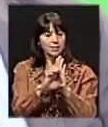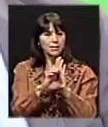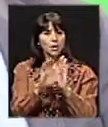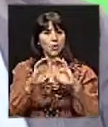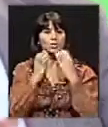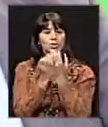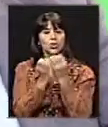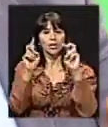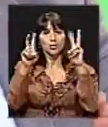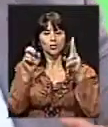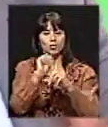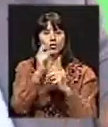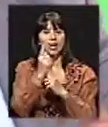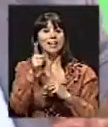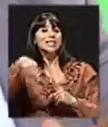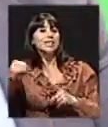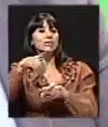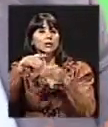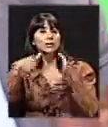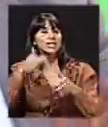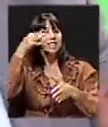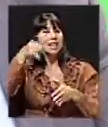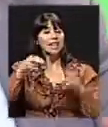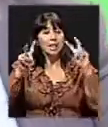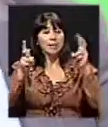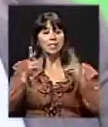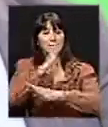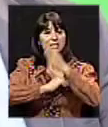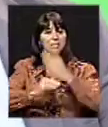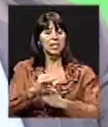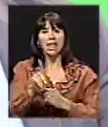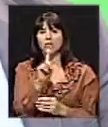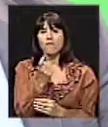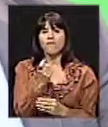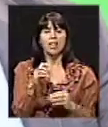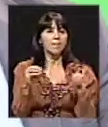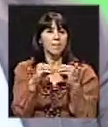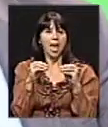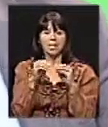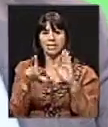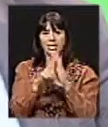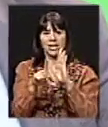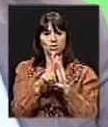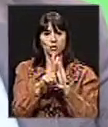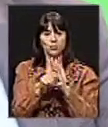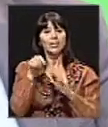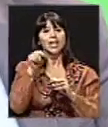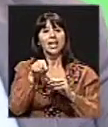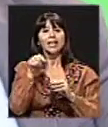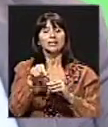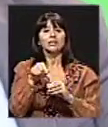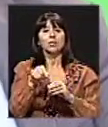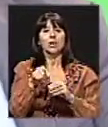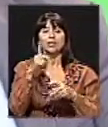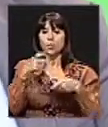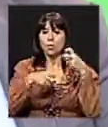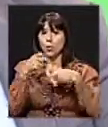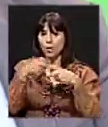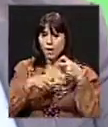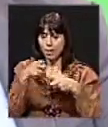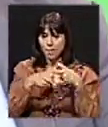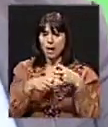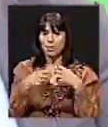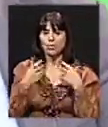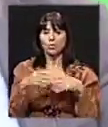Sociales, que ellos consideran que en materia de discapacidad no hace falta más legislación. Ese es un problema